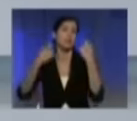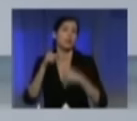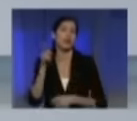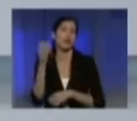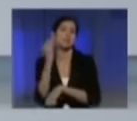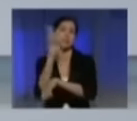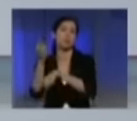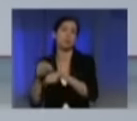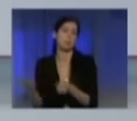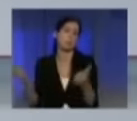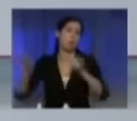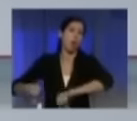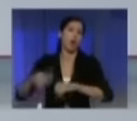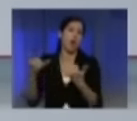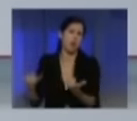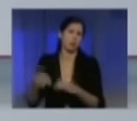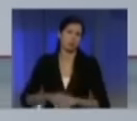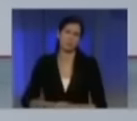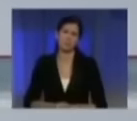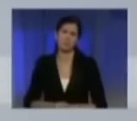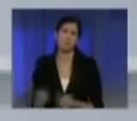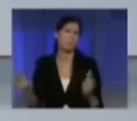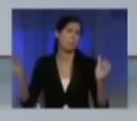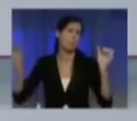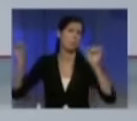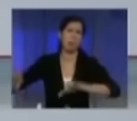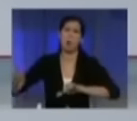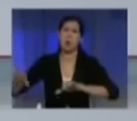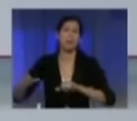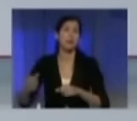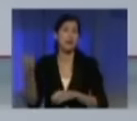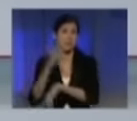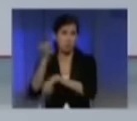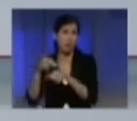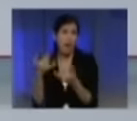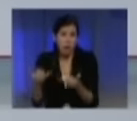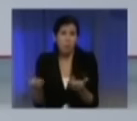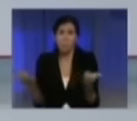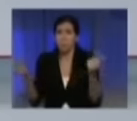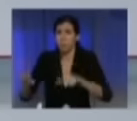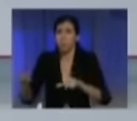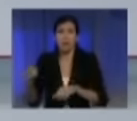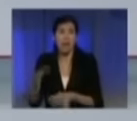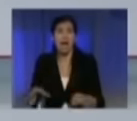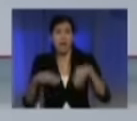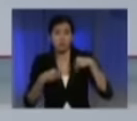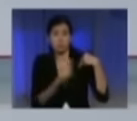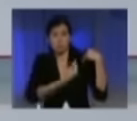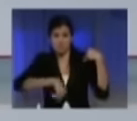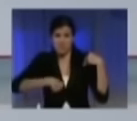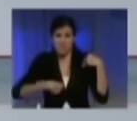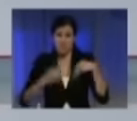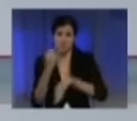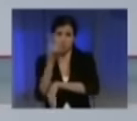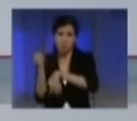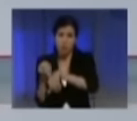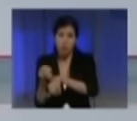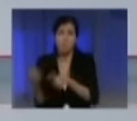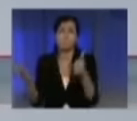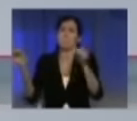Nacional. Parlamento Nacional está en ruinas. Destruido. Moral, legislativa,